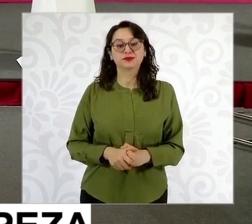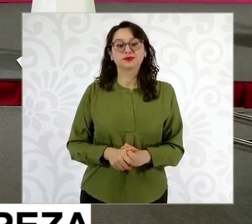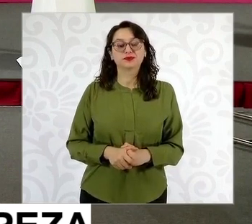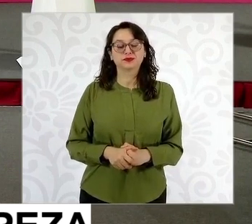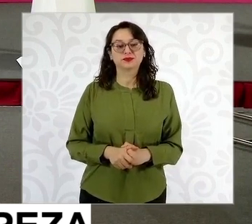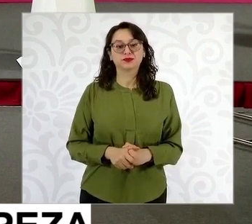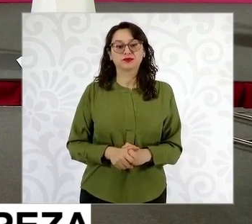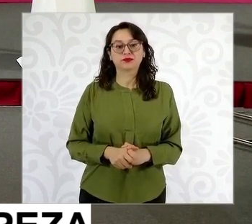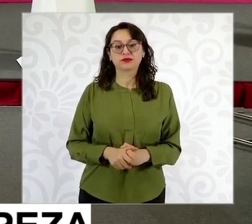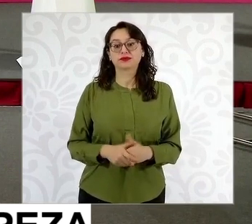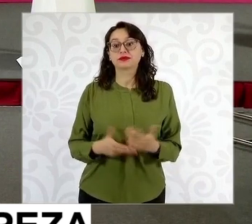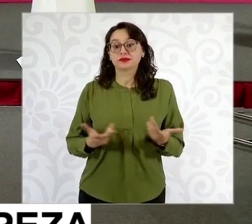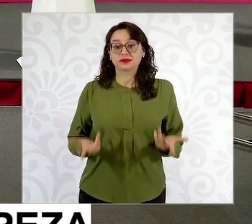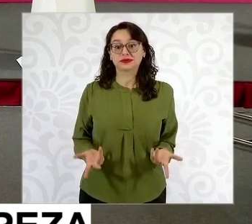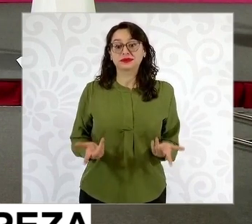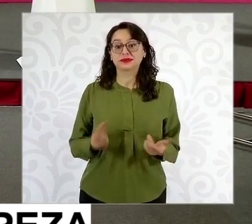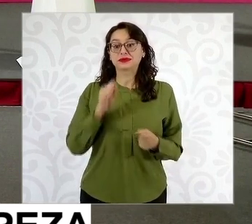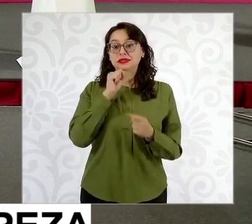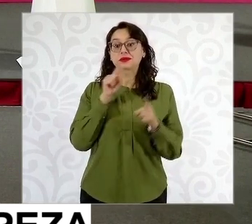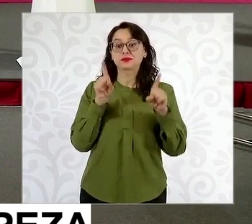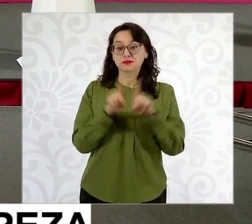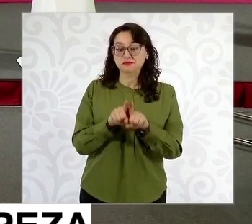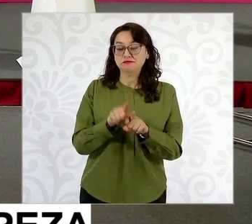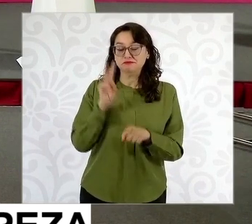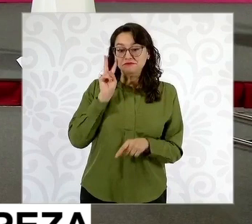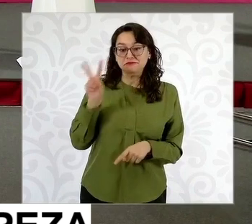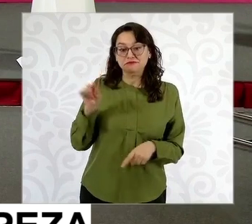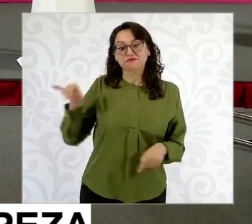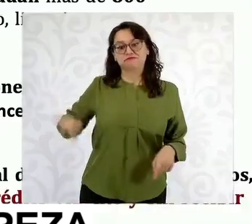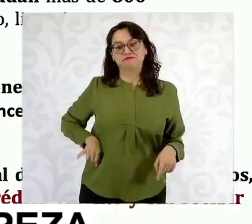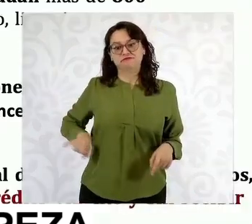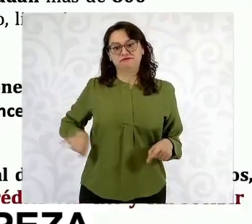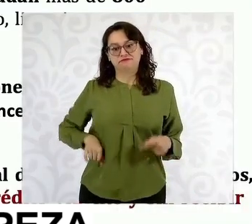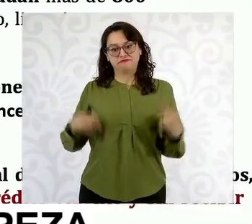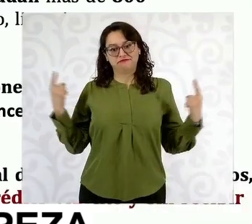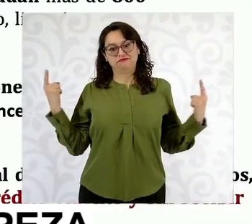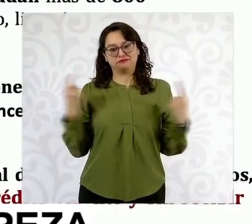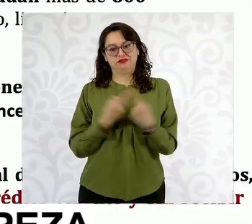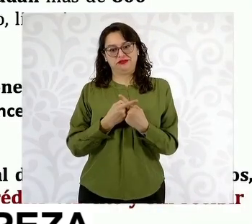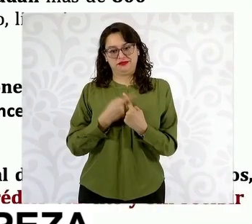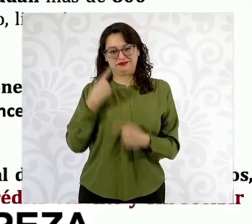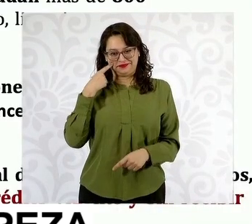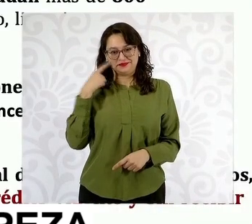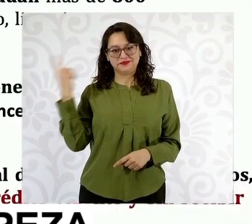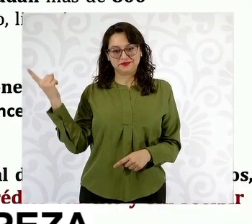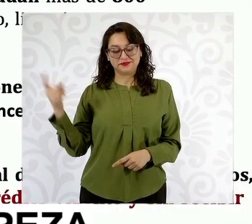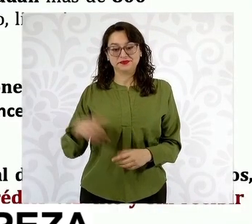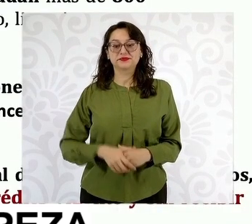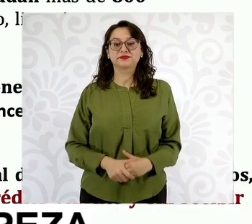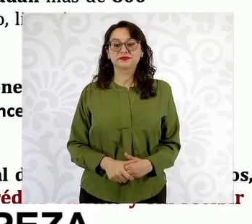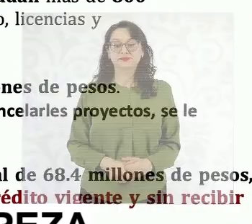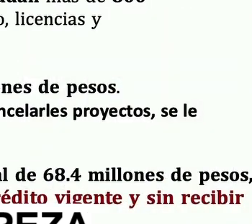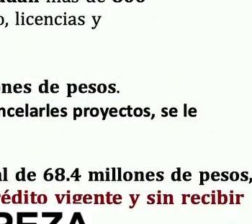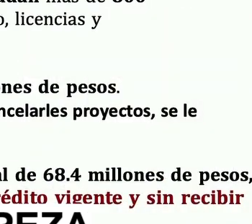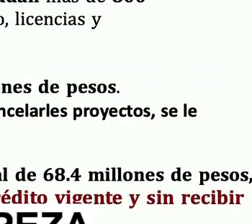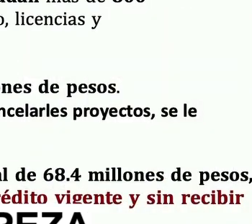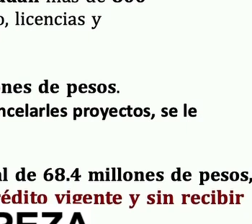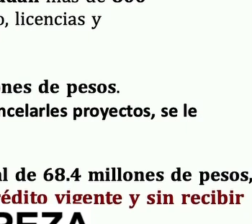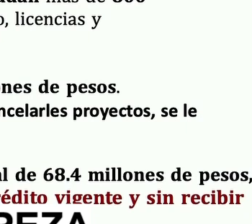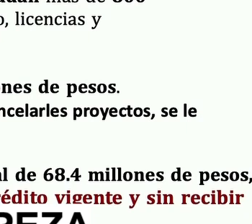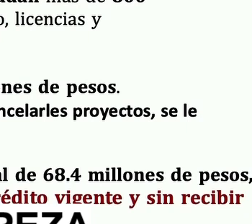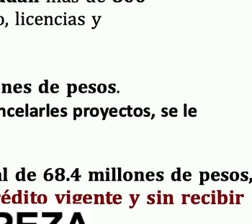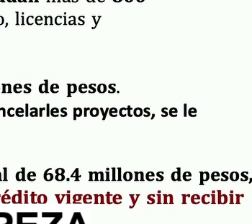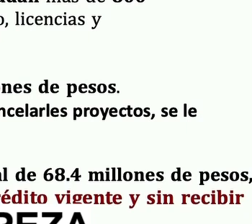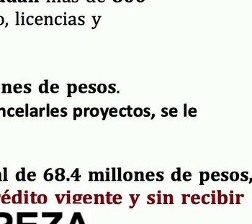Bueno, Solimex es un ejemplo claro de conflicto de interés, ya que los desarrolladores, o sea, el constructor,